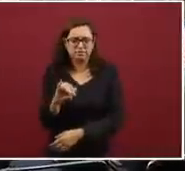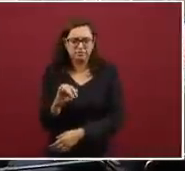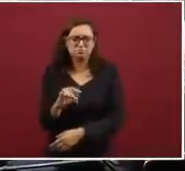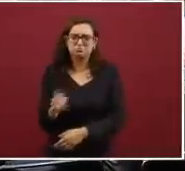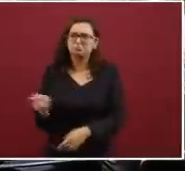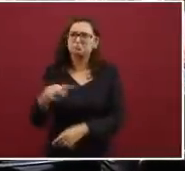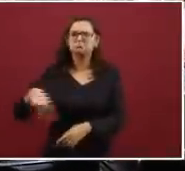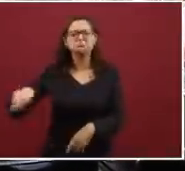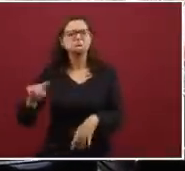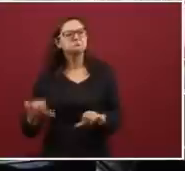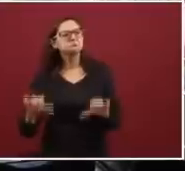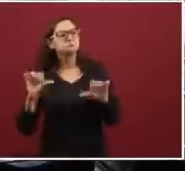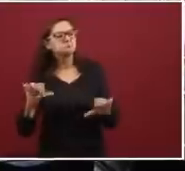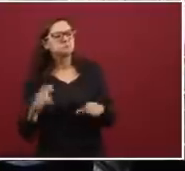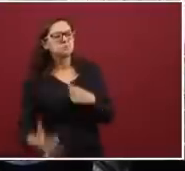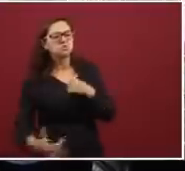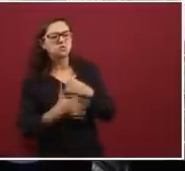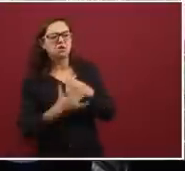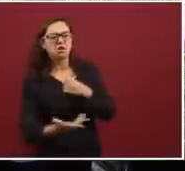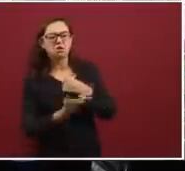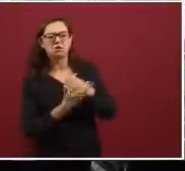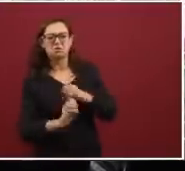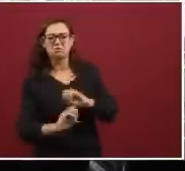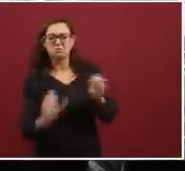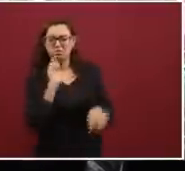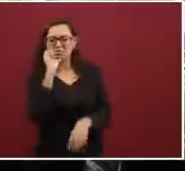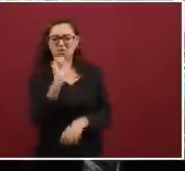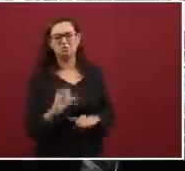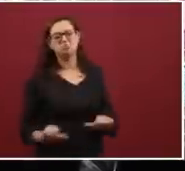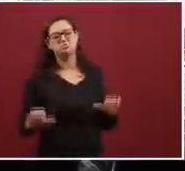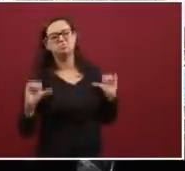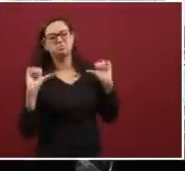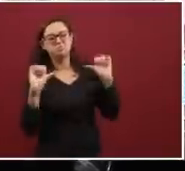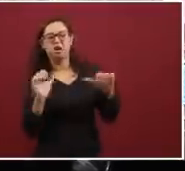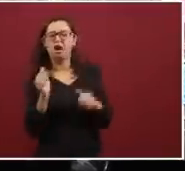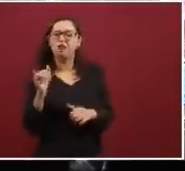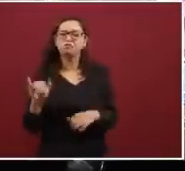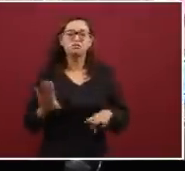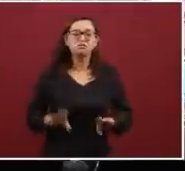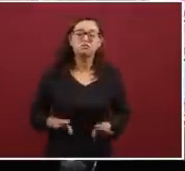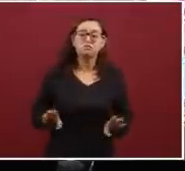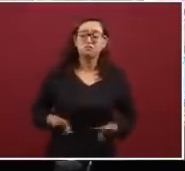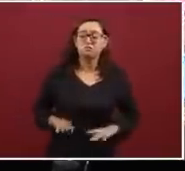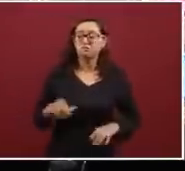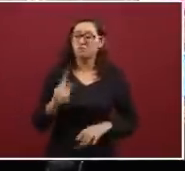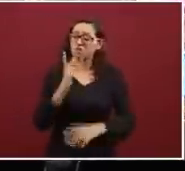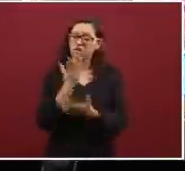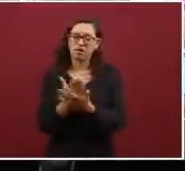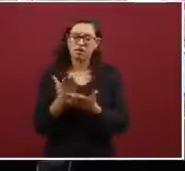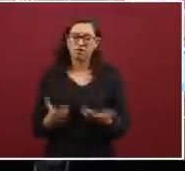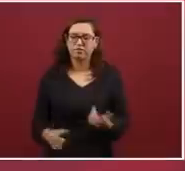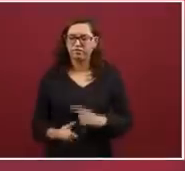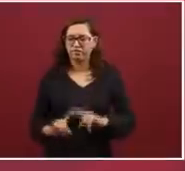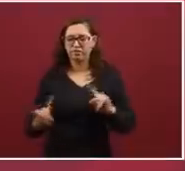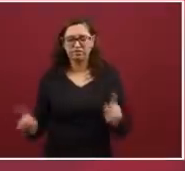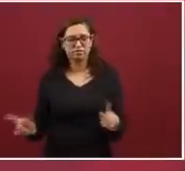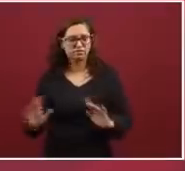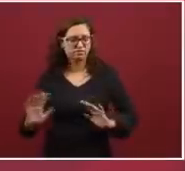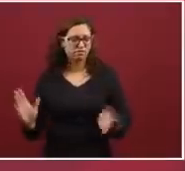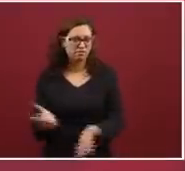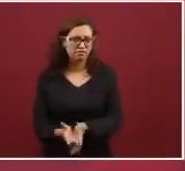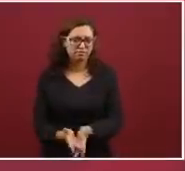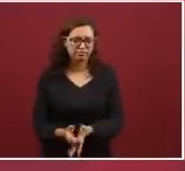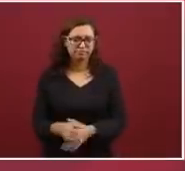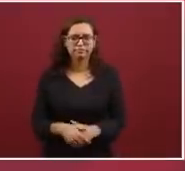tocar al intocable, es decir, que no se podía